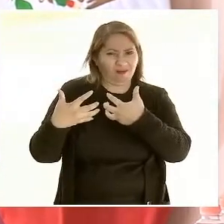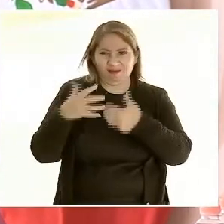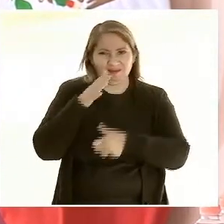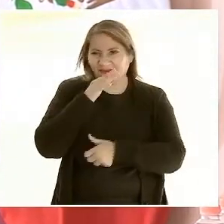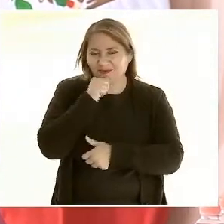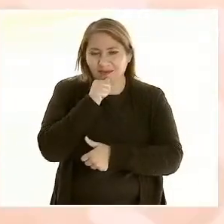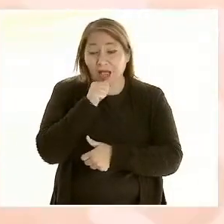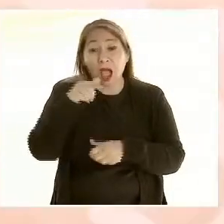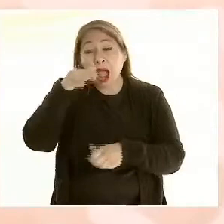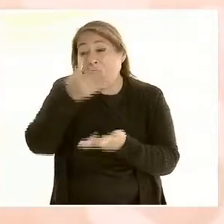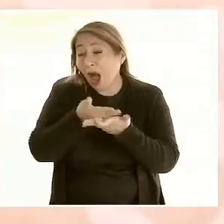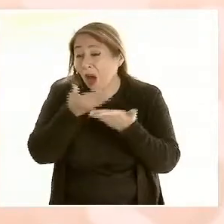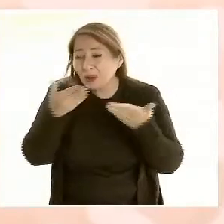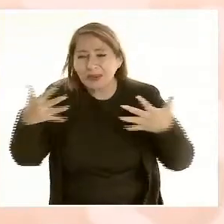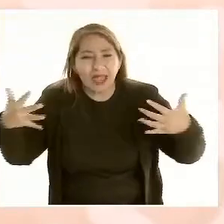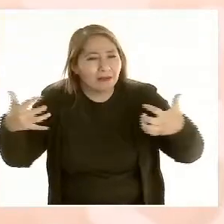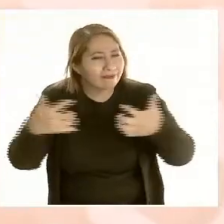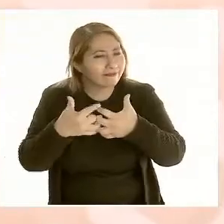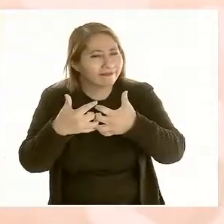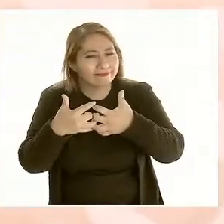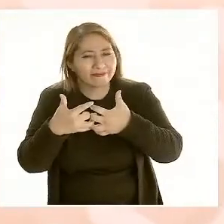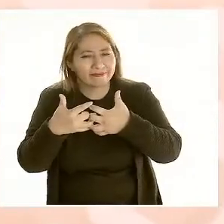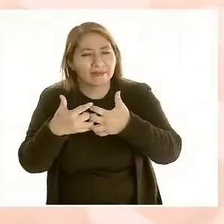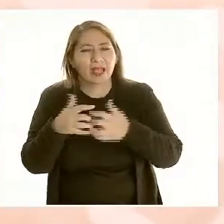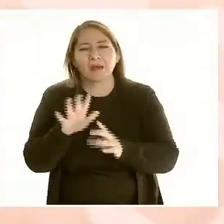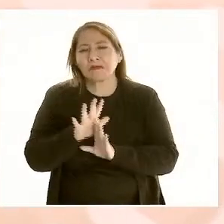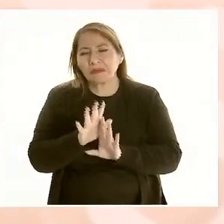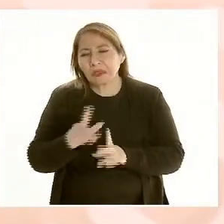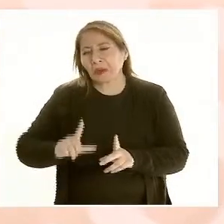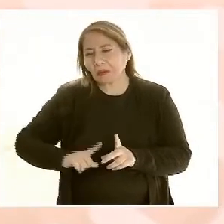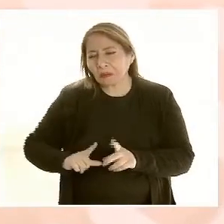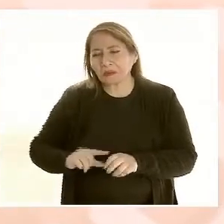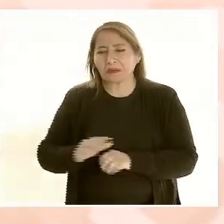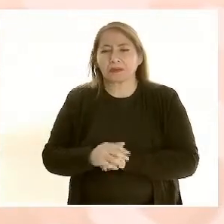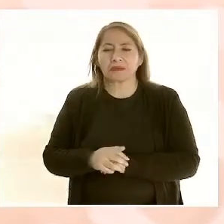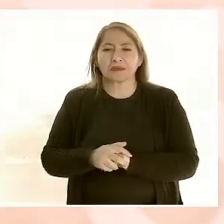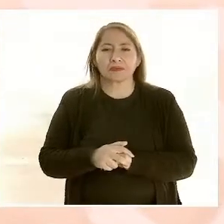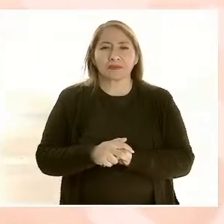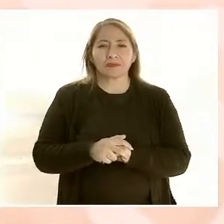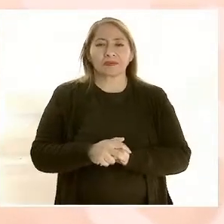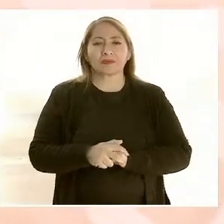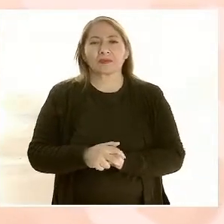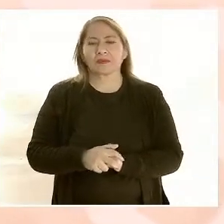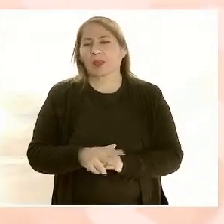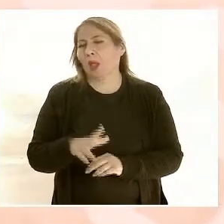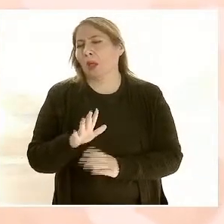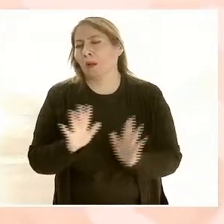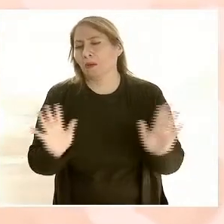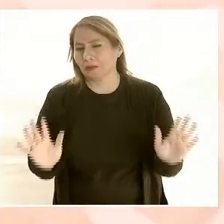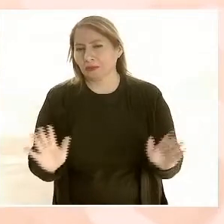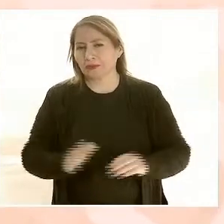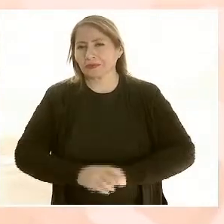perversas de gobiernos civiles. No